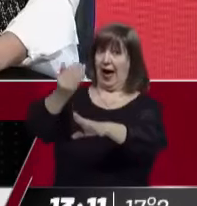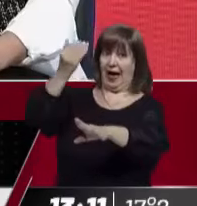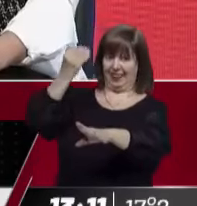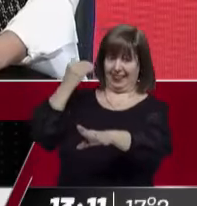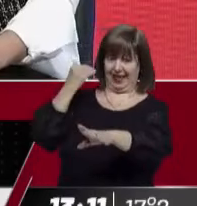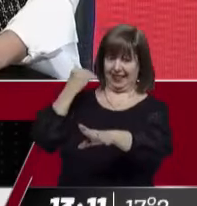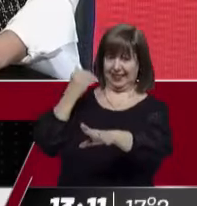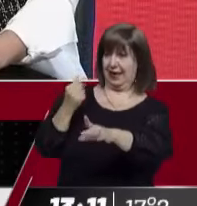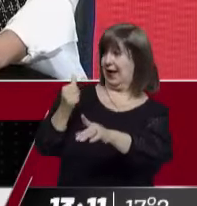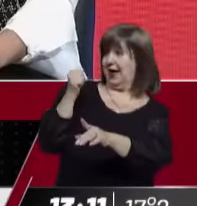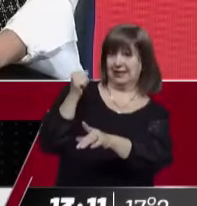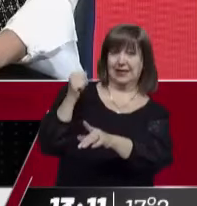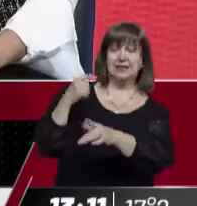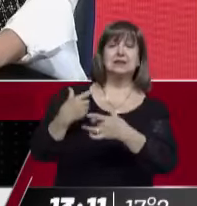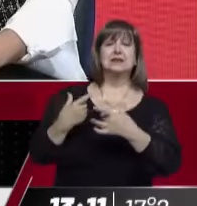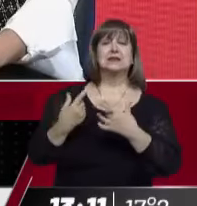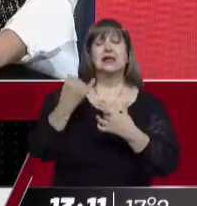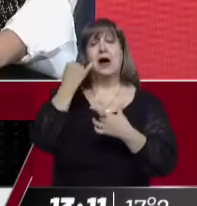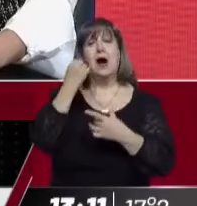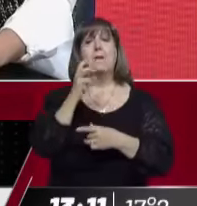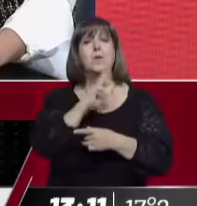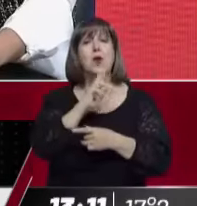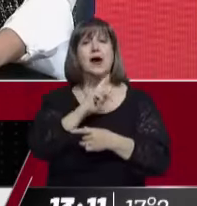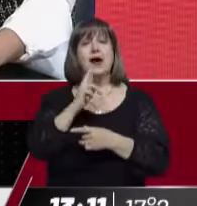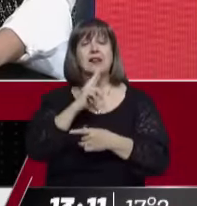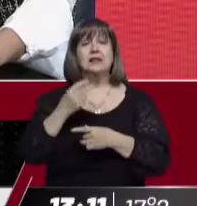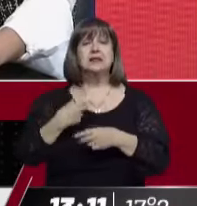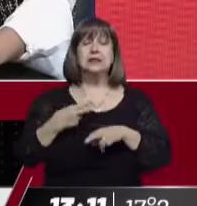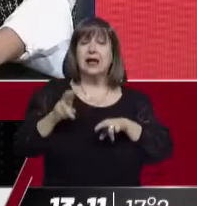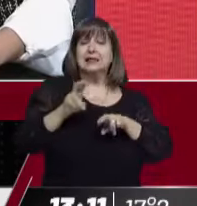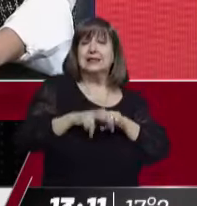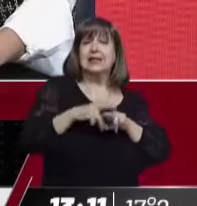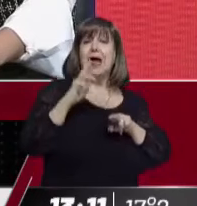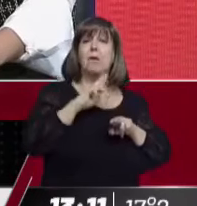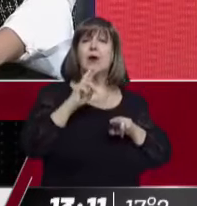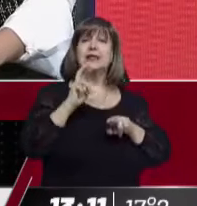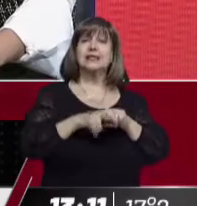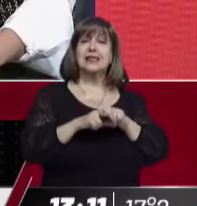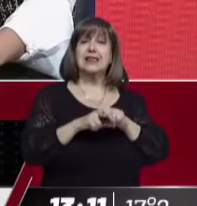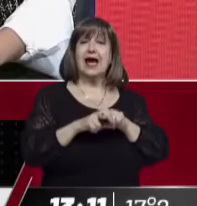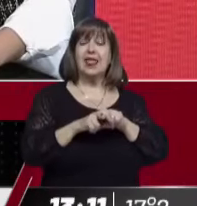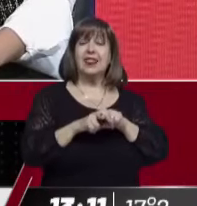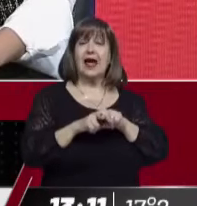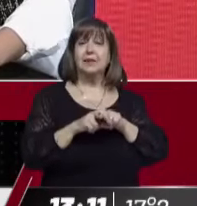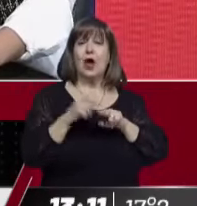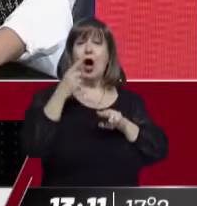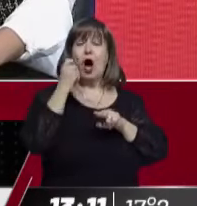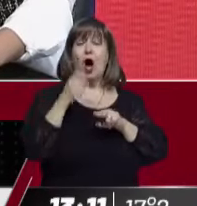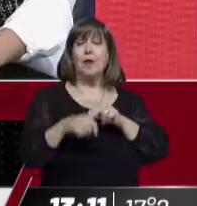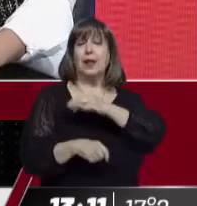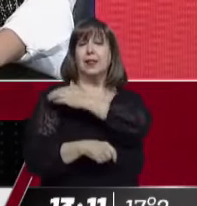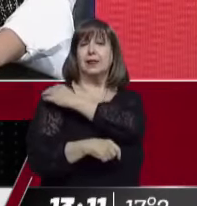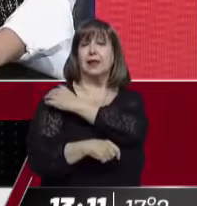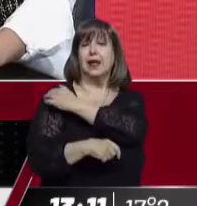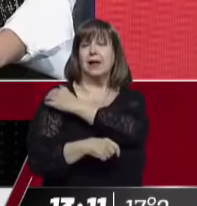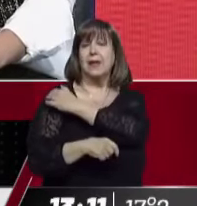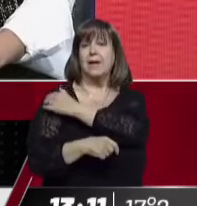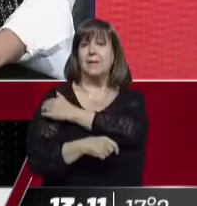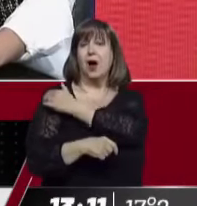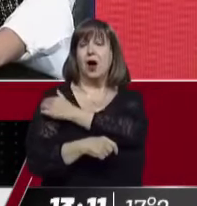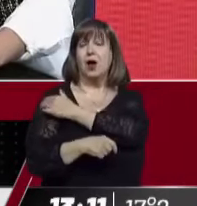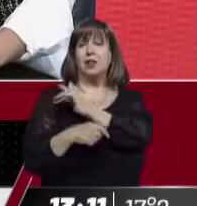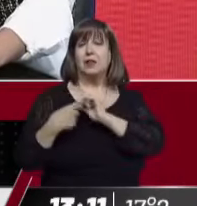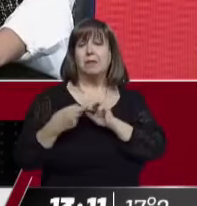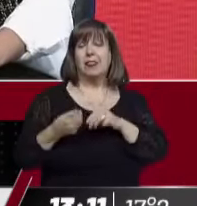mismo colectivo. Él, por ejemplo, una de las chicas relata que se encontraba en el asiento que da al pasillo y este hombre apoyó su miembro sobre ella y esta tuvo